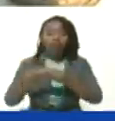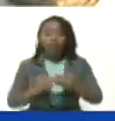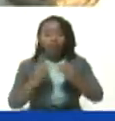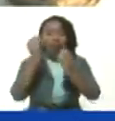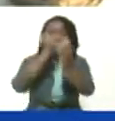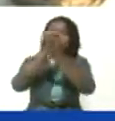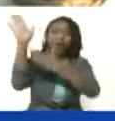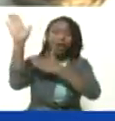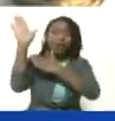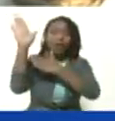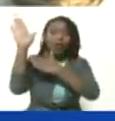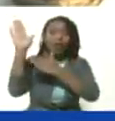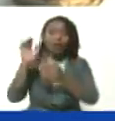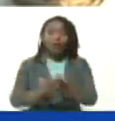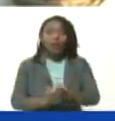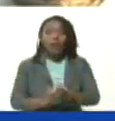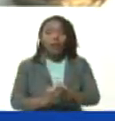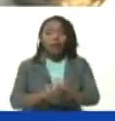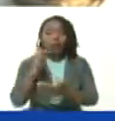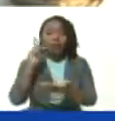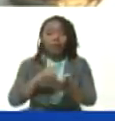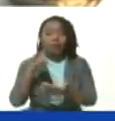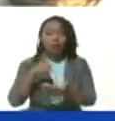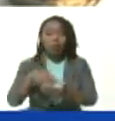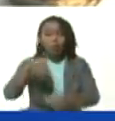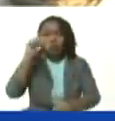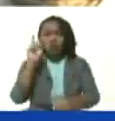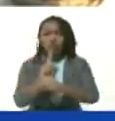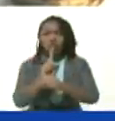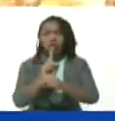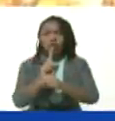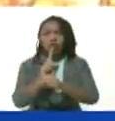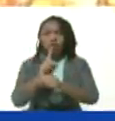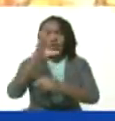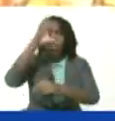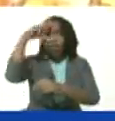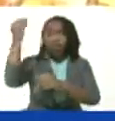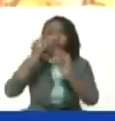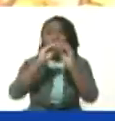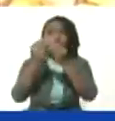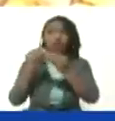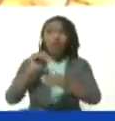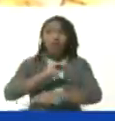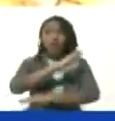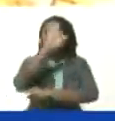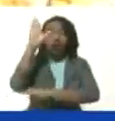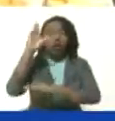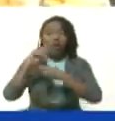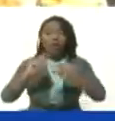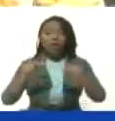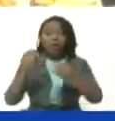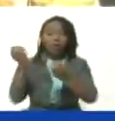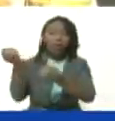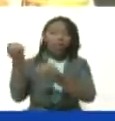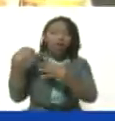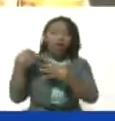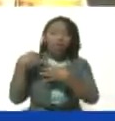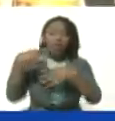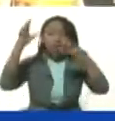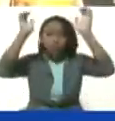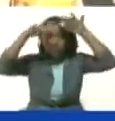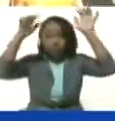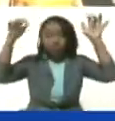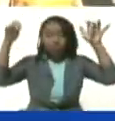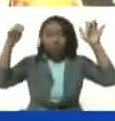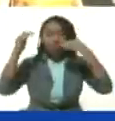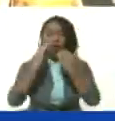Eterno, el omnipresente, el único, el Dios creador del cielo y de la tierra, nos manda esta lluvia. Y